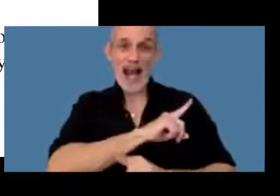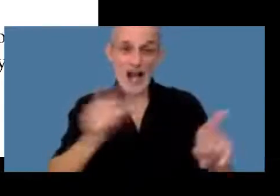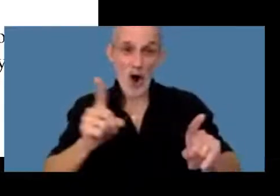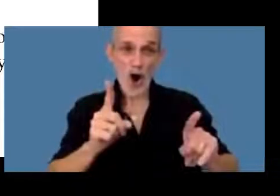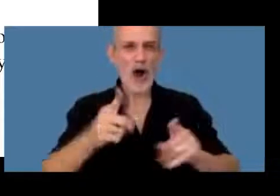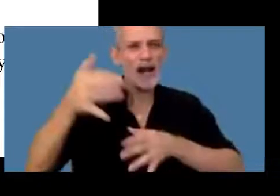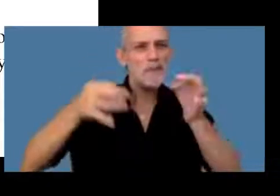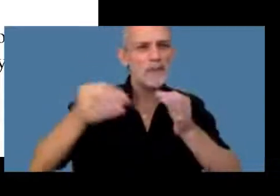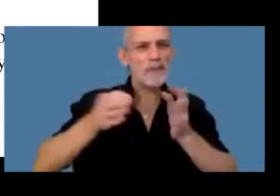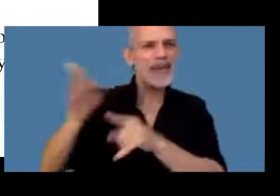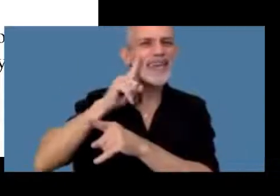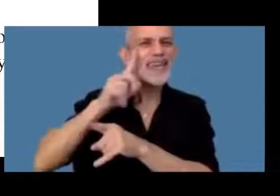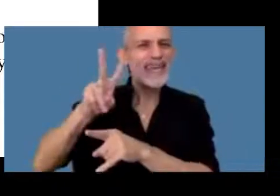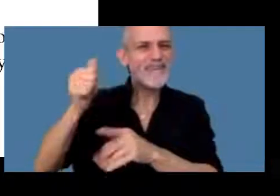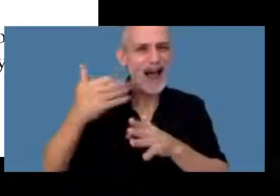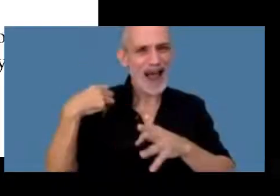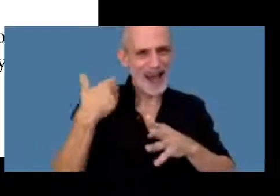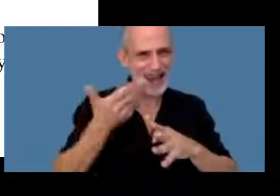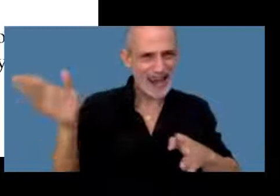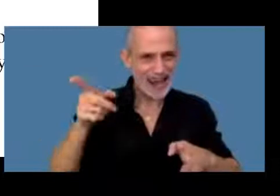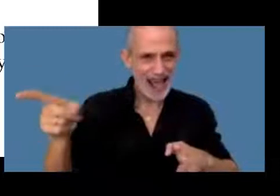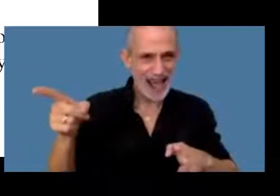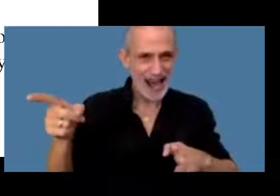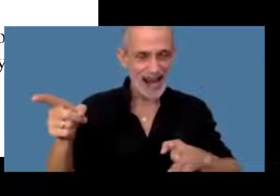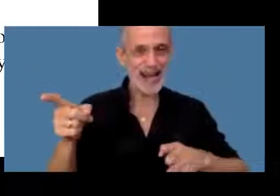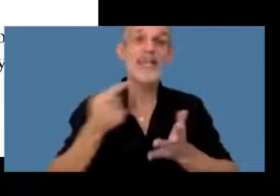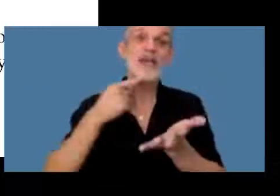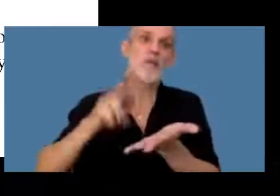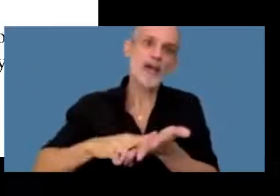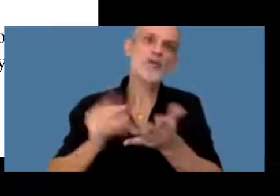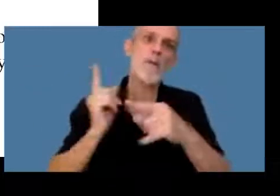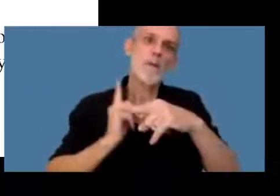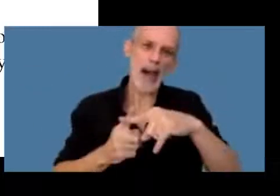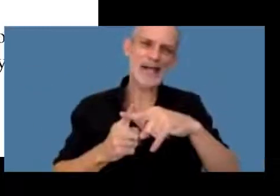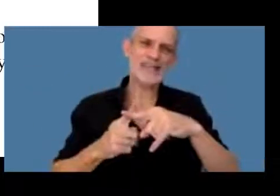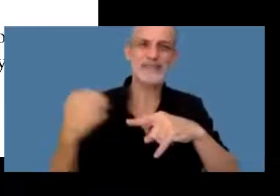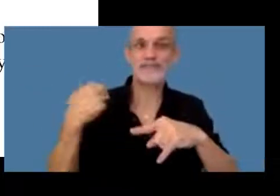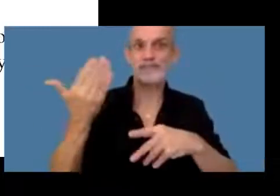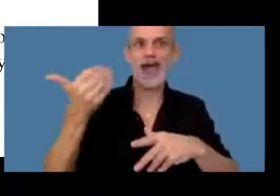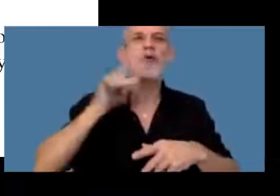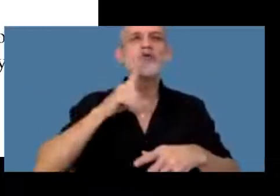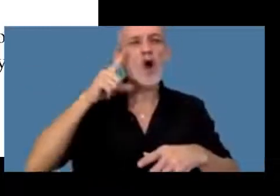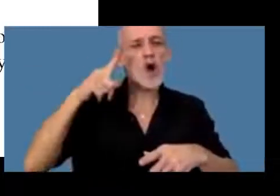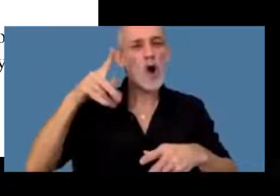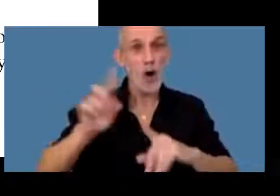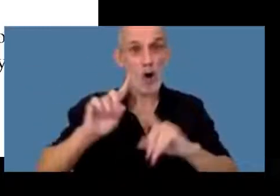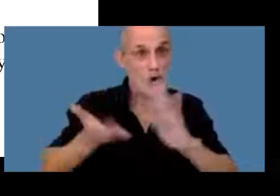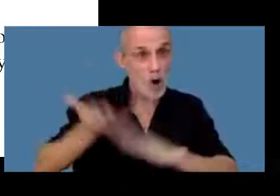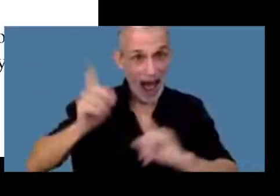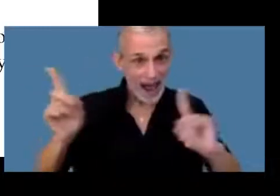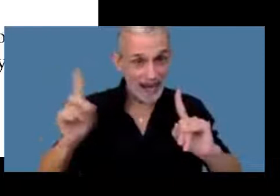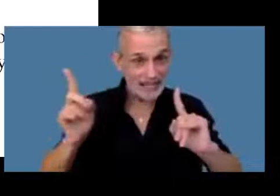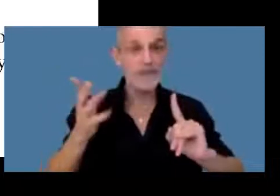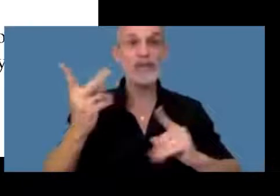régimen general, dándose de alta en los impuestos más el régimen autónomo, y sus